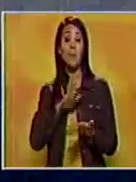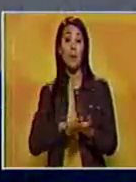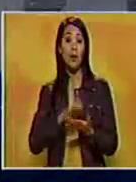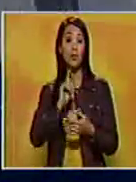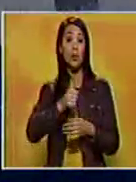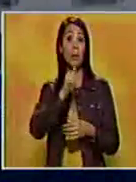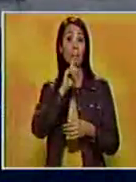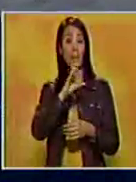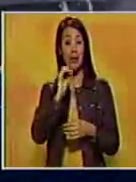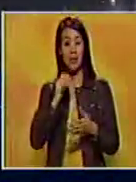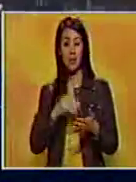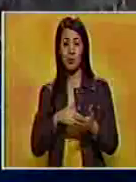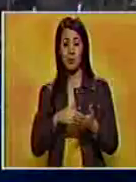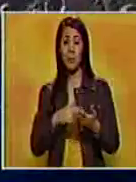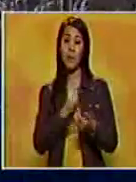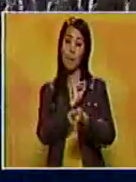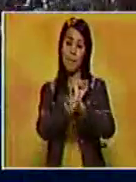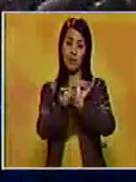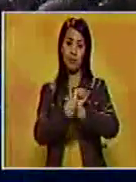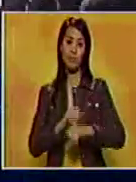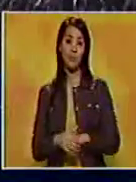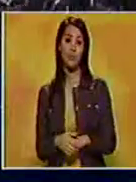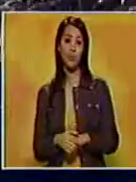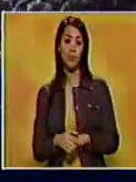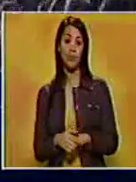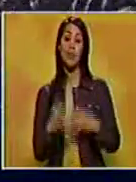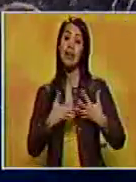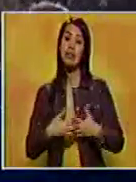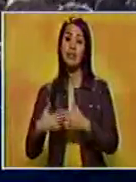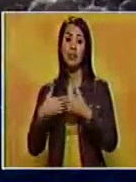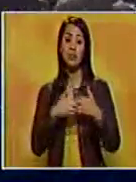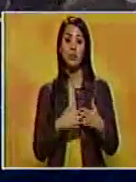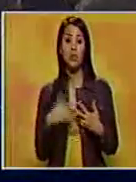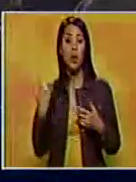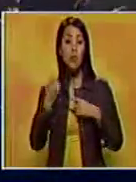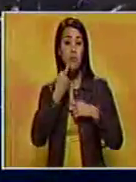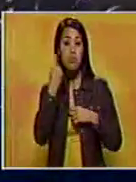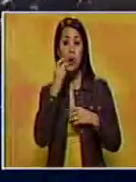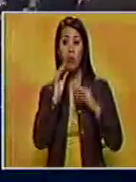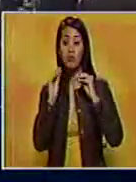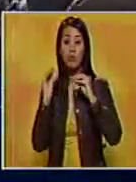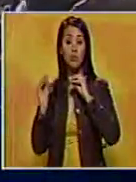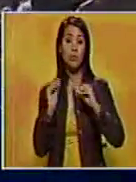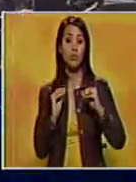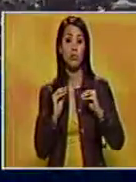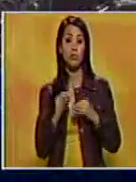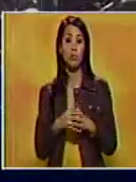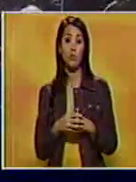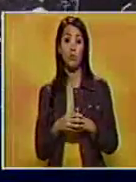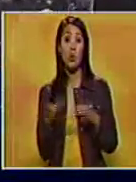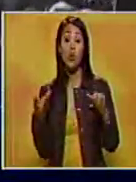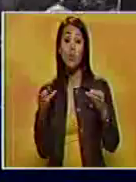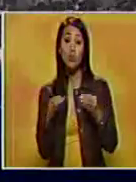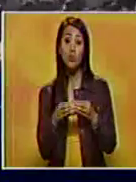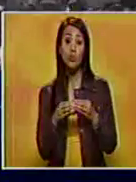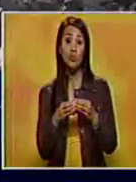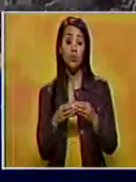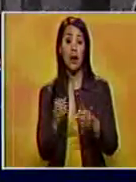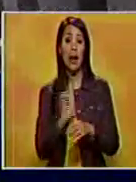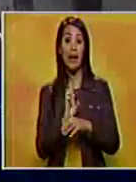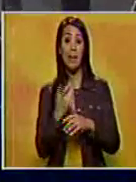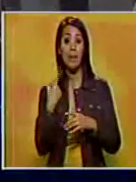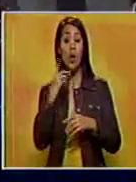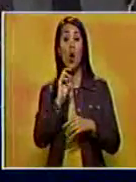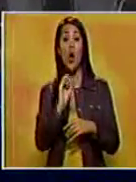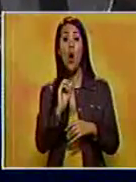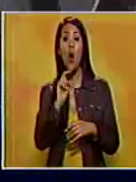ante la situación eeuu anunció que estaba buscando la convocatoria de una sesión de urgencia del consejo de seguridad de